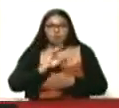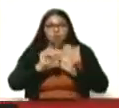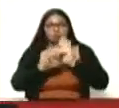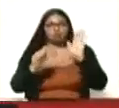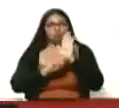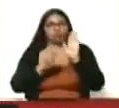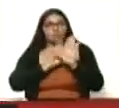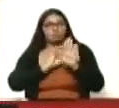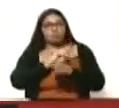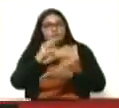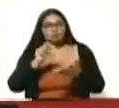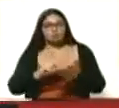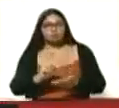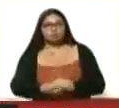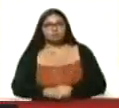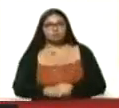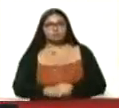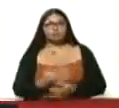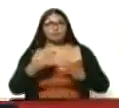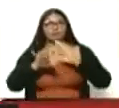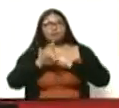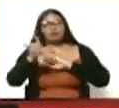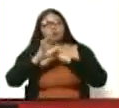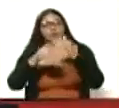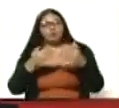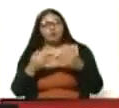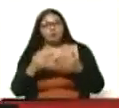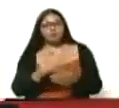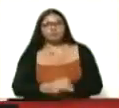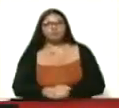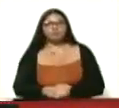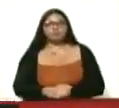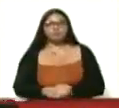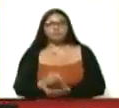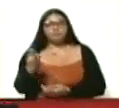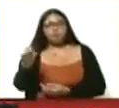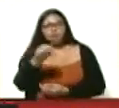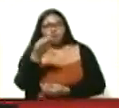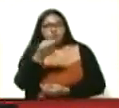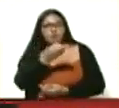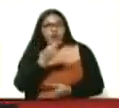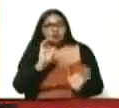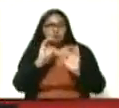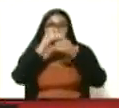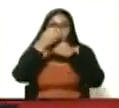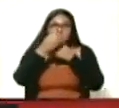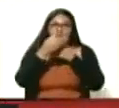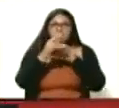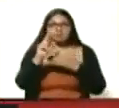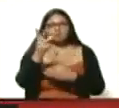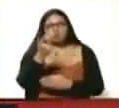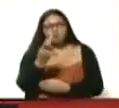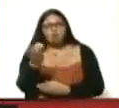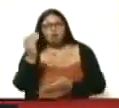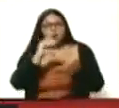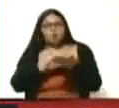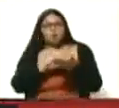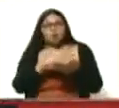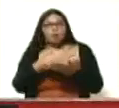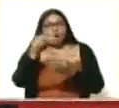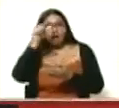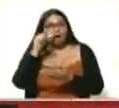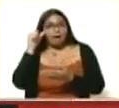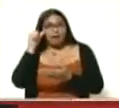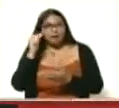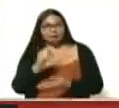constitución nacional, y que mandara un avión para buscar y secuestrar por segunda vez a Alex Saab y llevarlo a